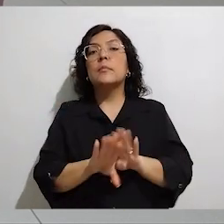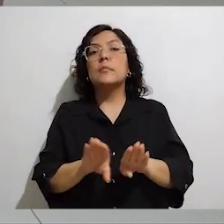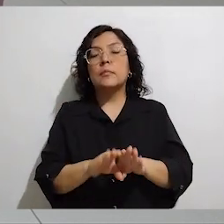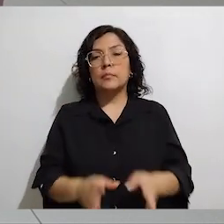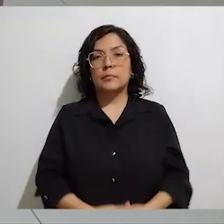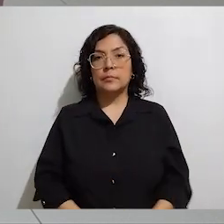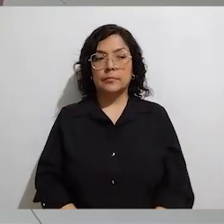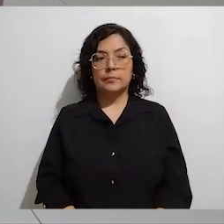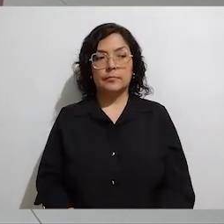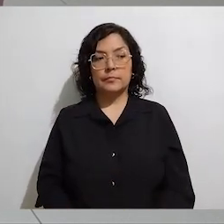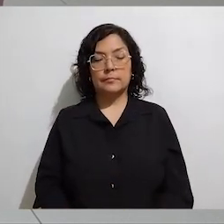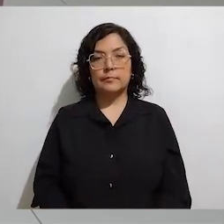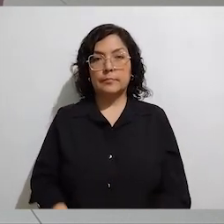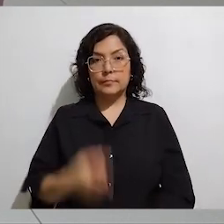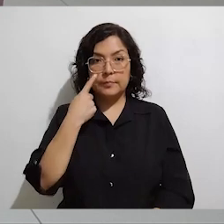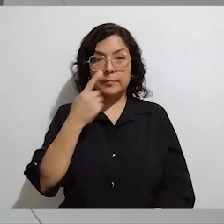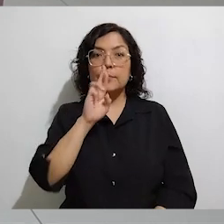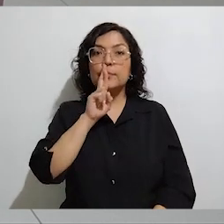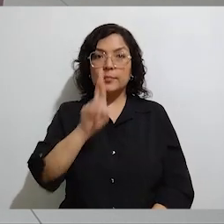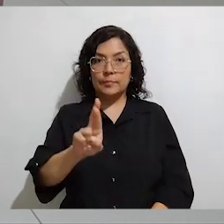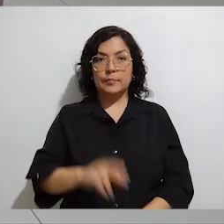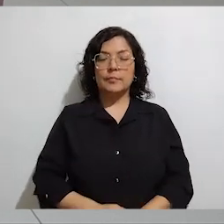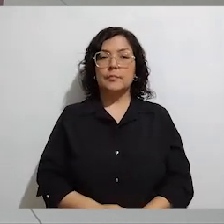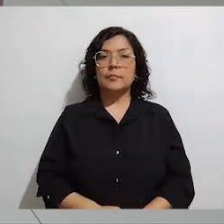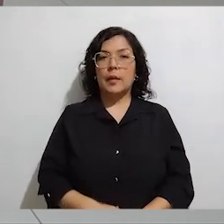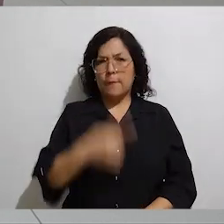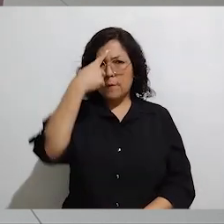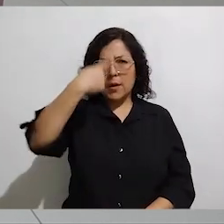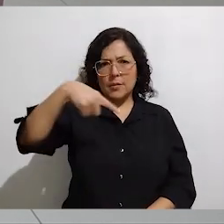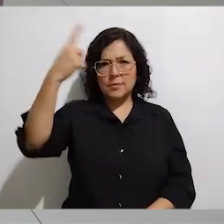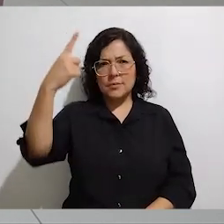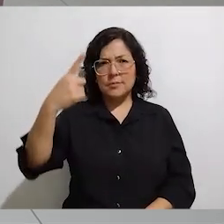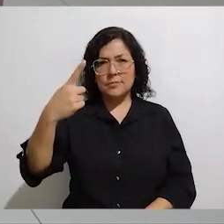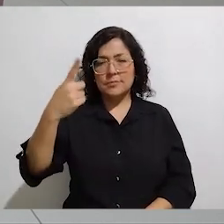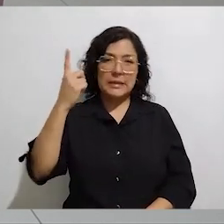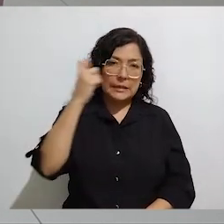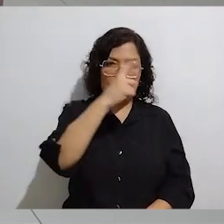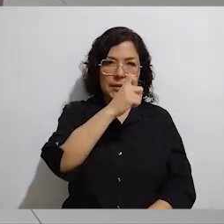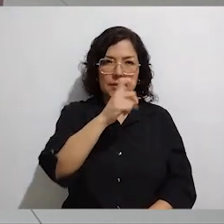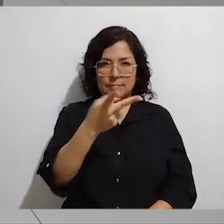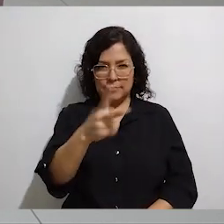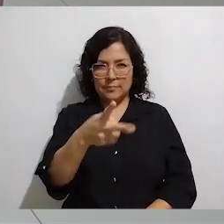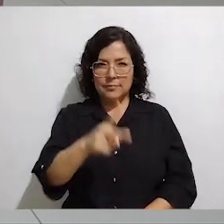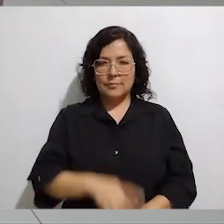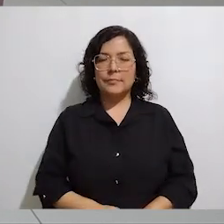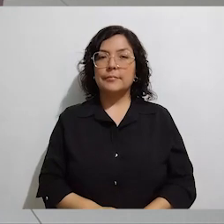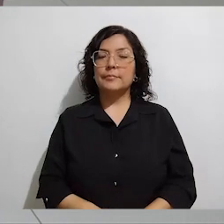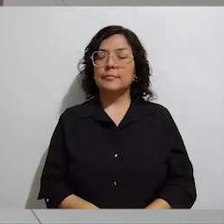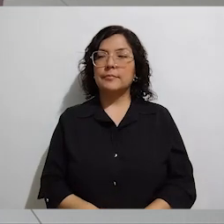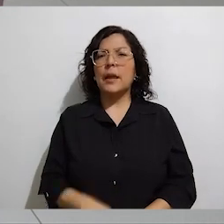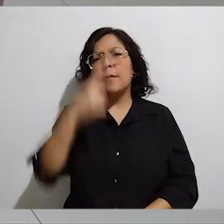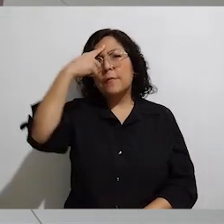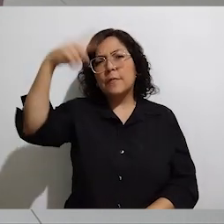participación ciudadana? Y la respuesta era al mismo tiempo sencilla y compleja a la vez. Sencilla en el